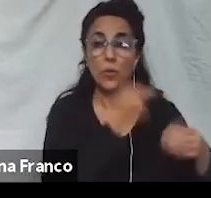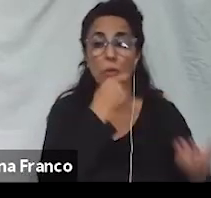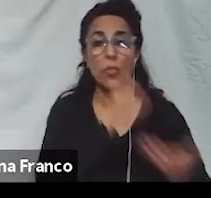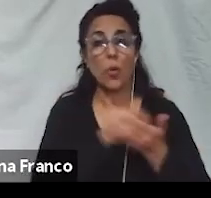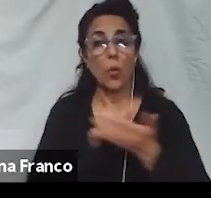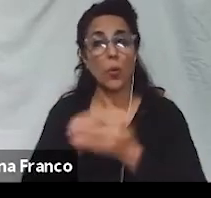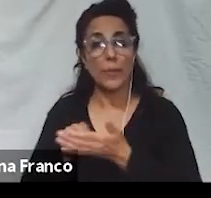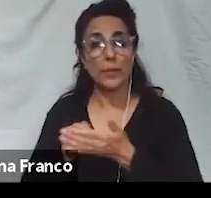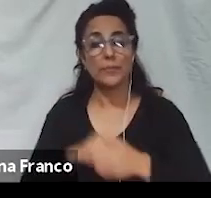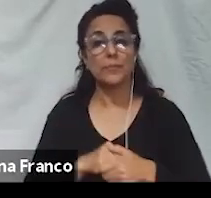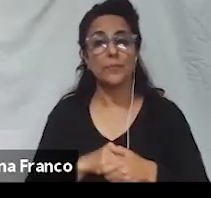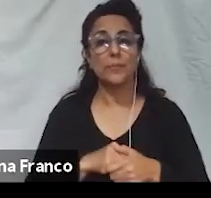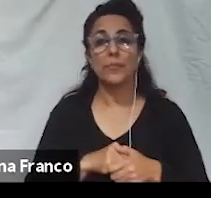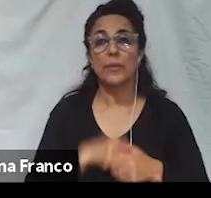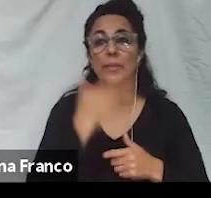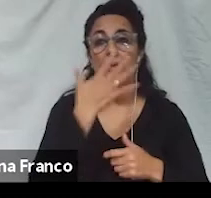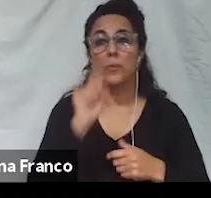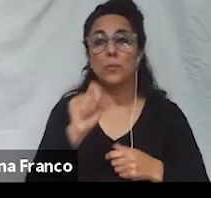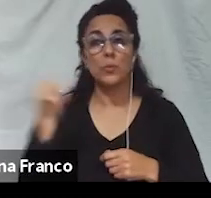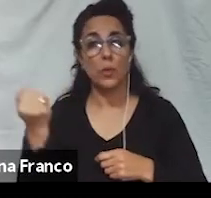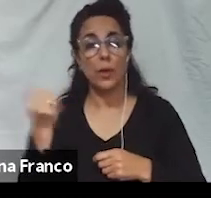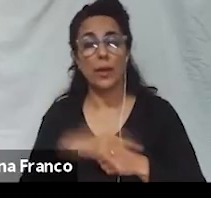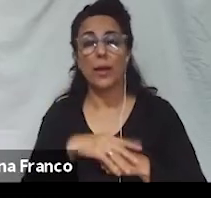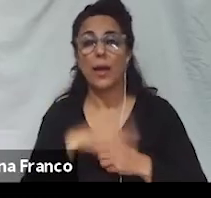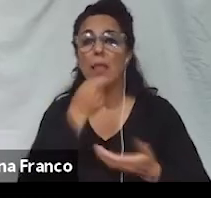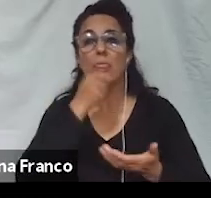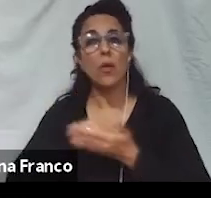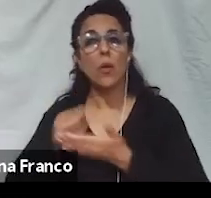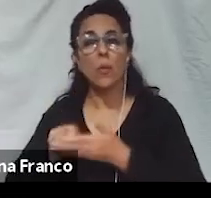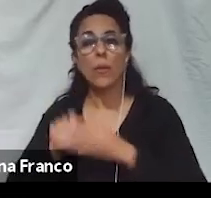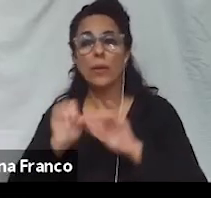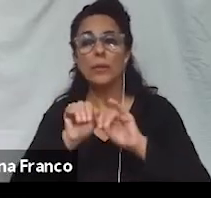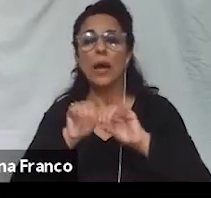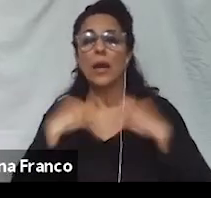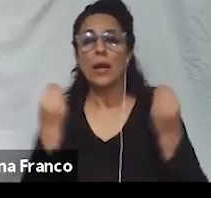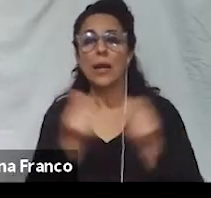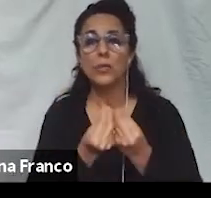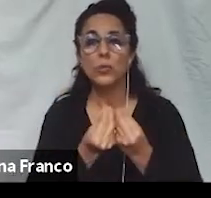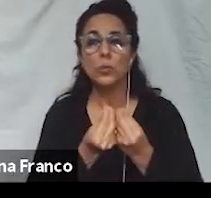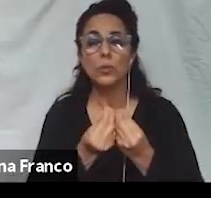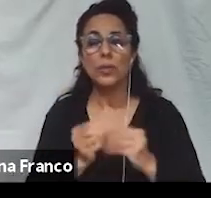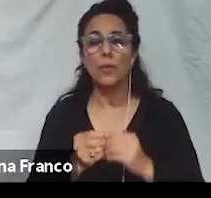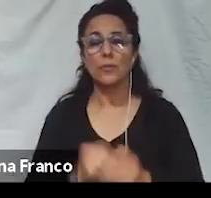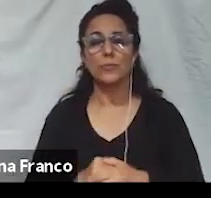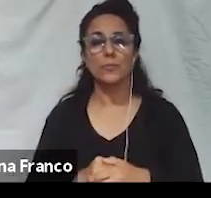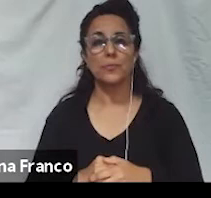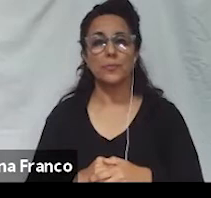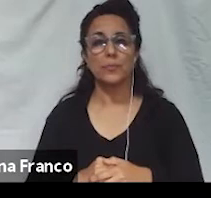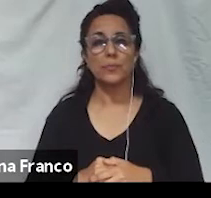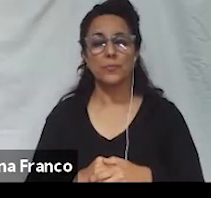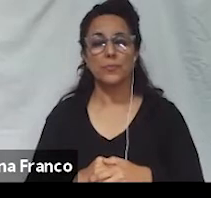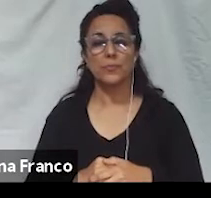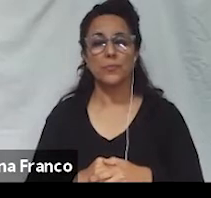de este documento. Entonces, el paso 5A dice documentar los resultados de cada paso, y como yo